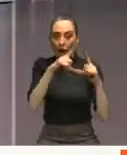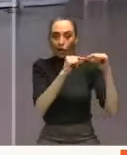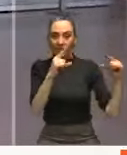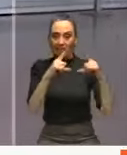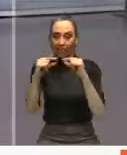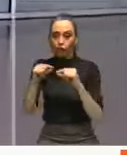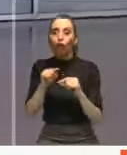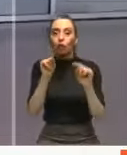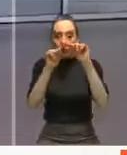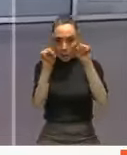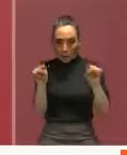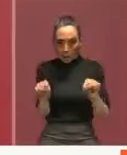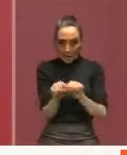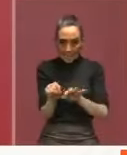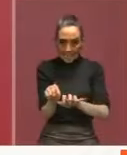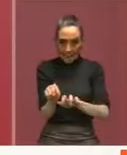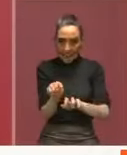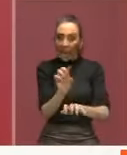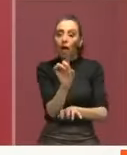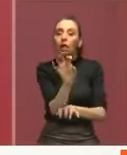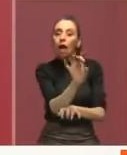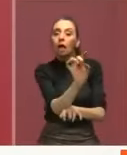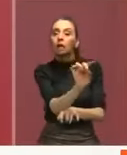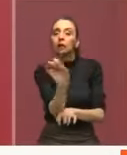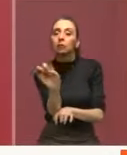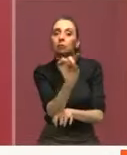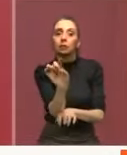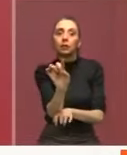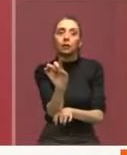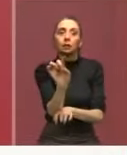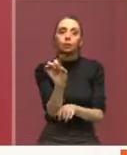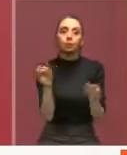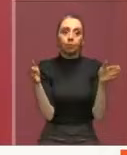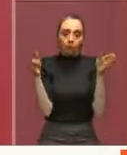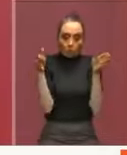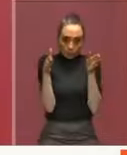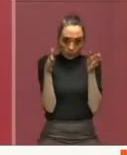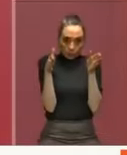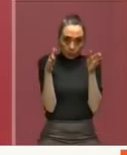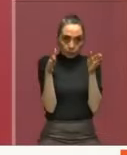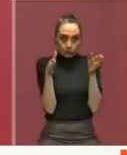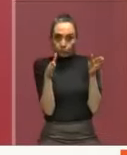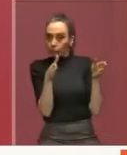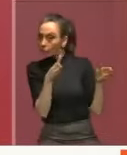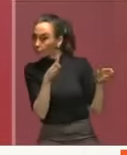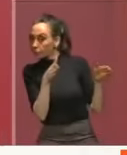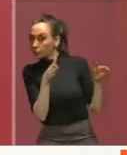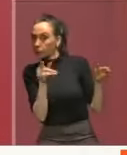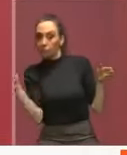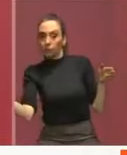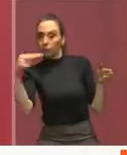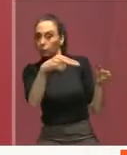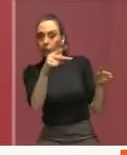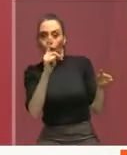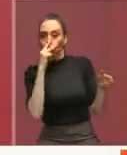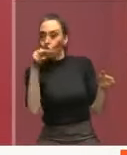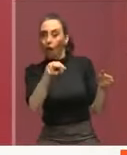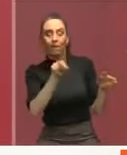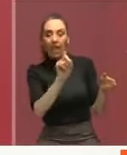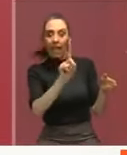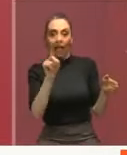pantalla touch es que es una pantalla de protección donde apenas te mueves un poco hacia el lado, ya no se logra